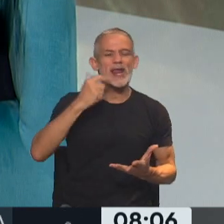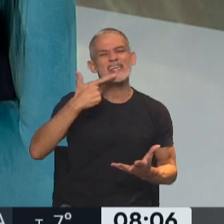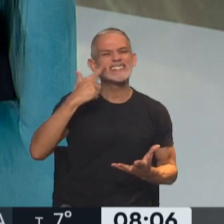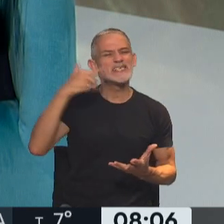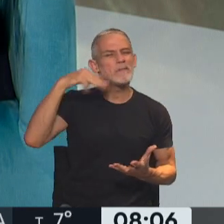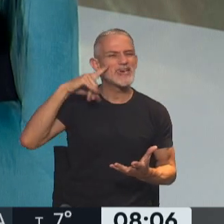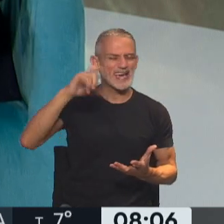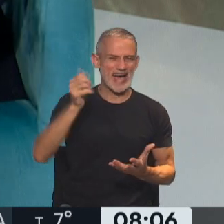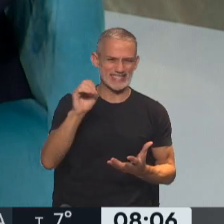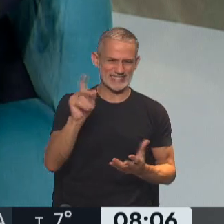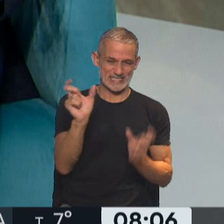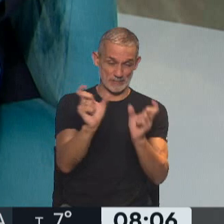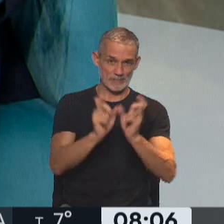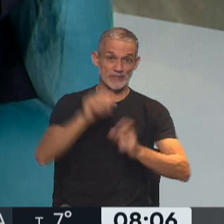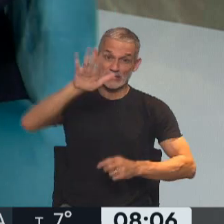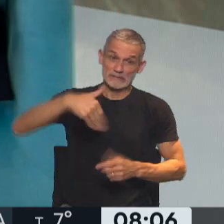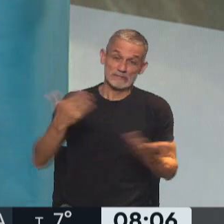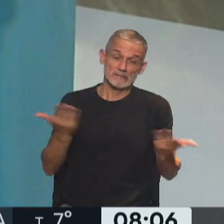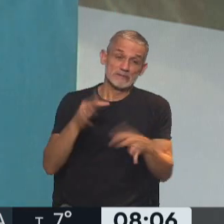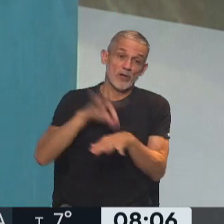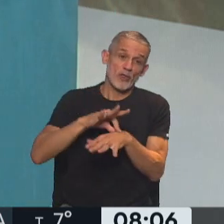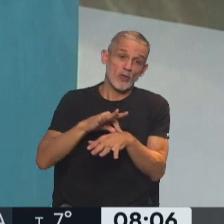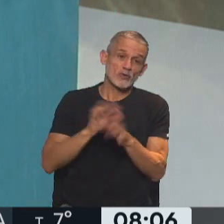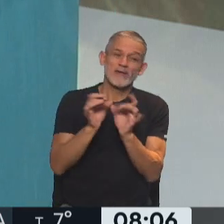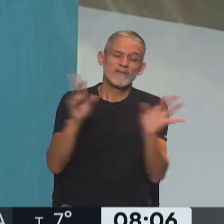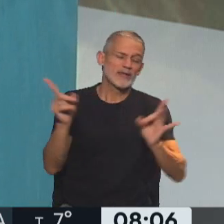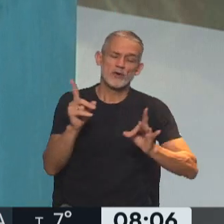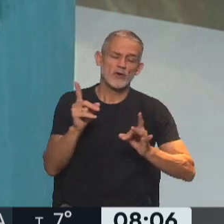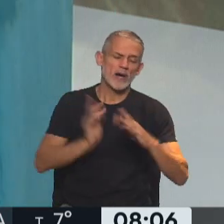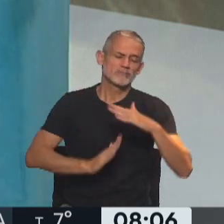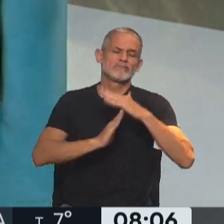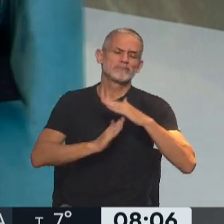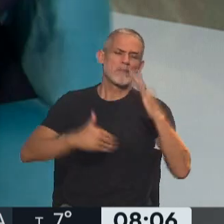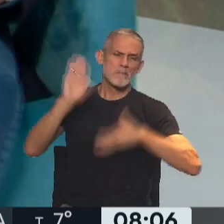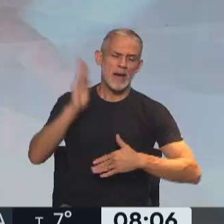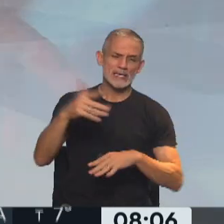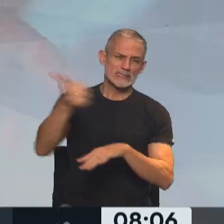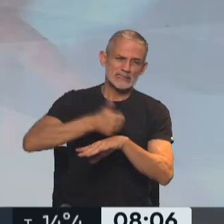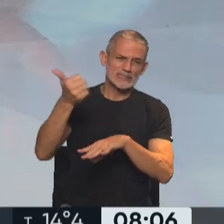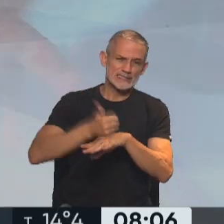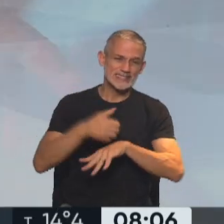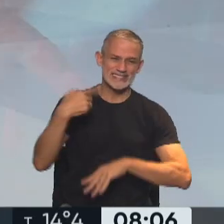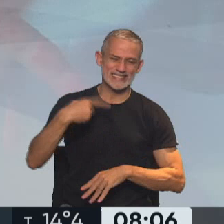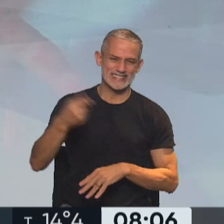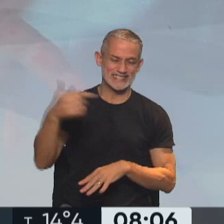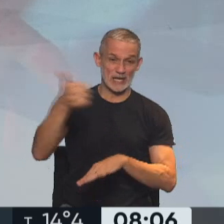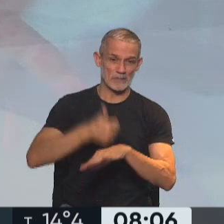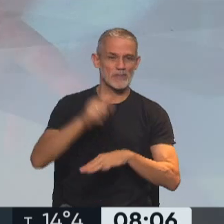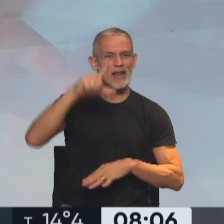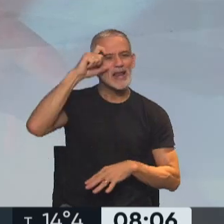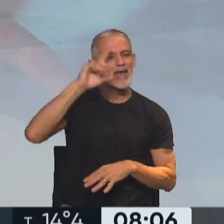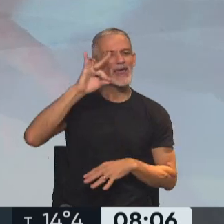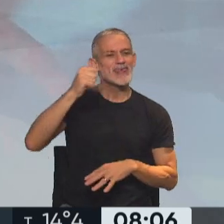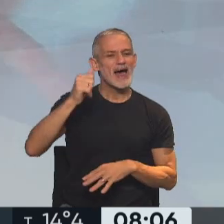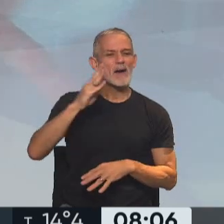es. Convocamos nuevamente a nuestra doctora infectóloga de cabecera últimamente. Ahí va. Siempre es un placer tenerla, Leda Guzzi, la doctora